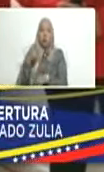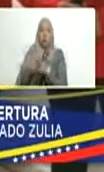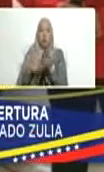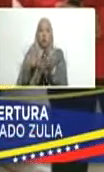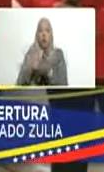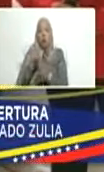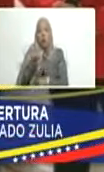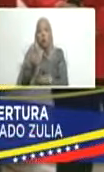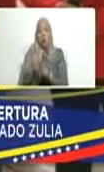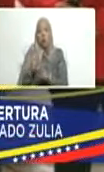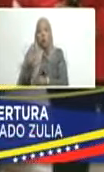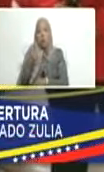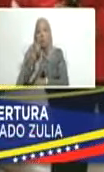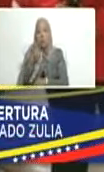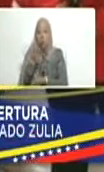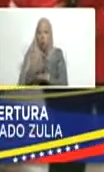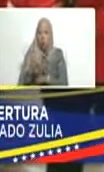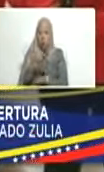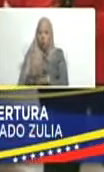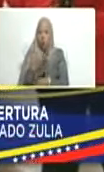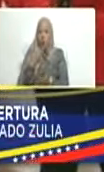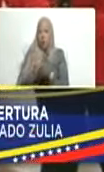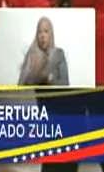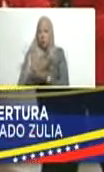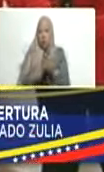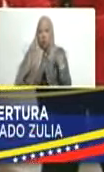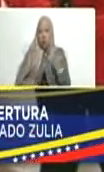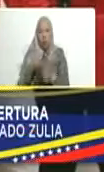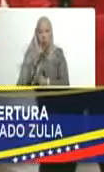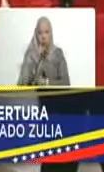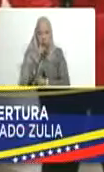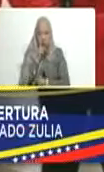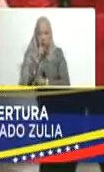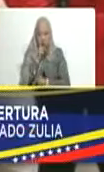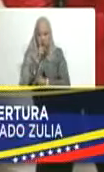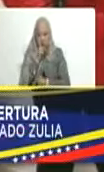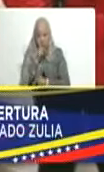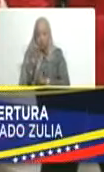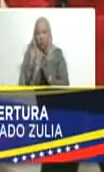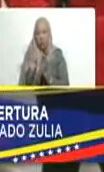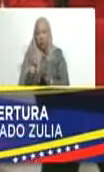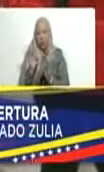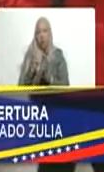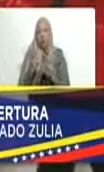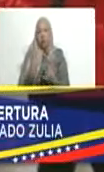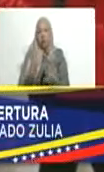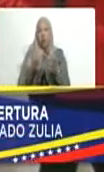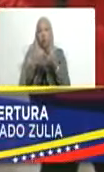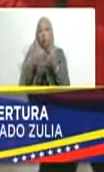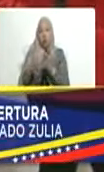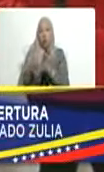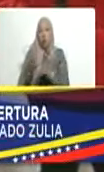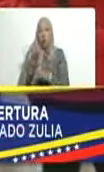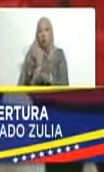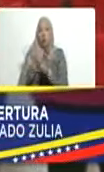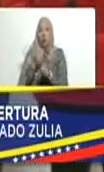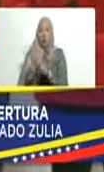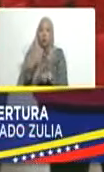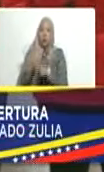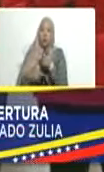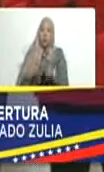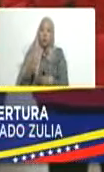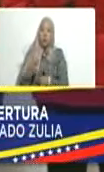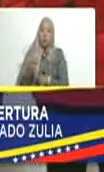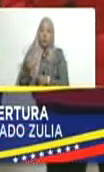el 1x10 del buen gobierno. Gracias, presidente Maduro. Hoy, de verdad, 6 unidades se abren aquí, tanto